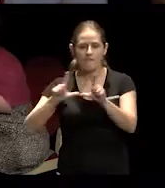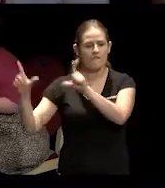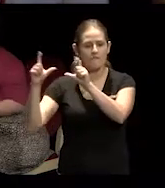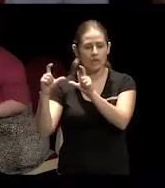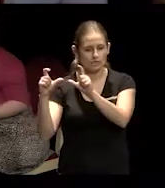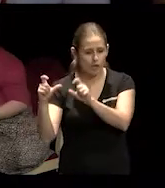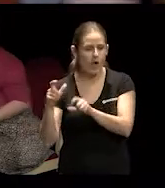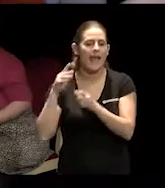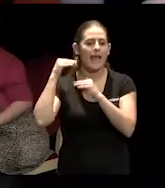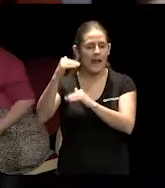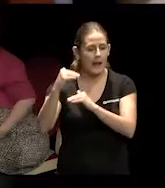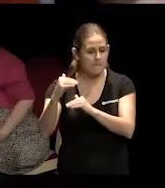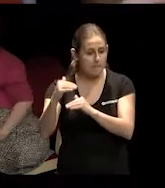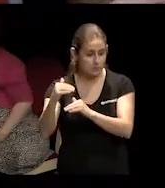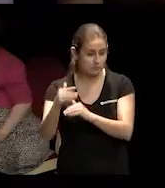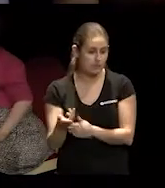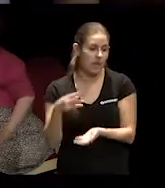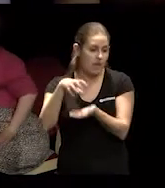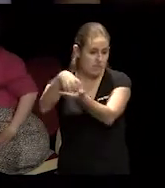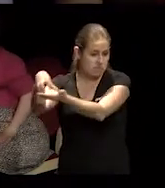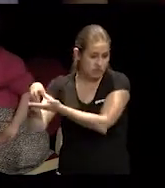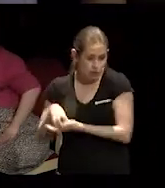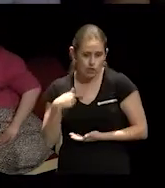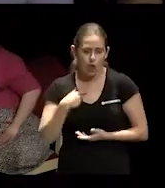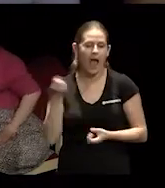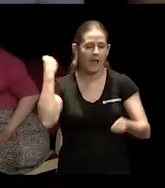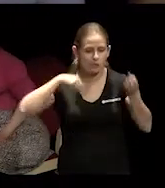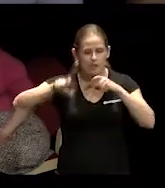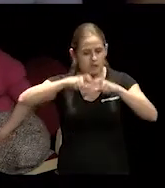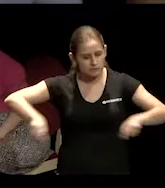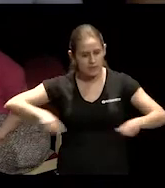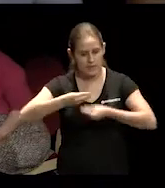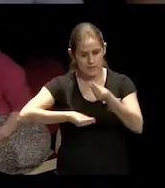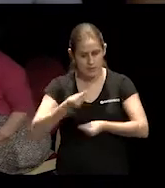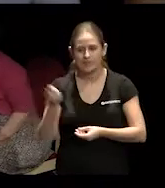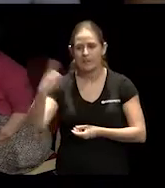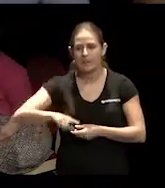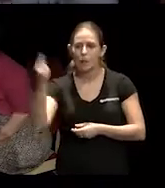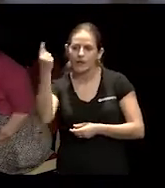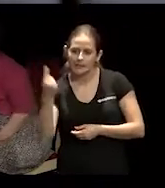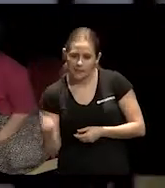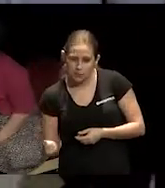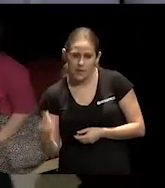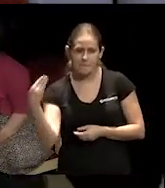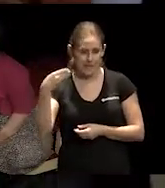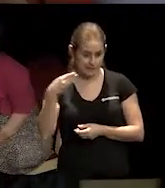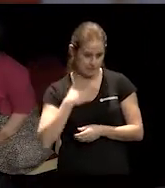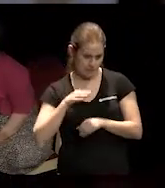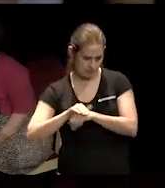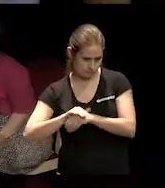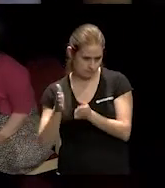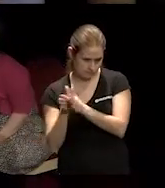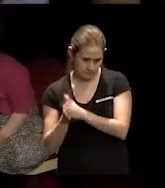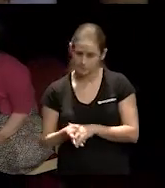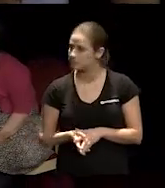actué, un regalito que me hicieron unas niñas afganas, precioso, es un retrato de Beatrice y voy a ir directamente